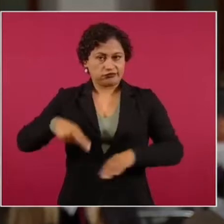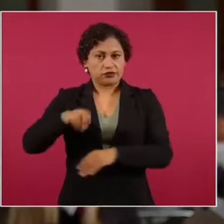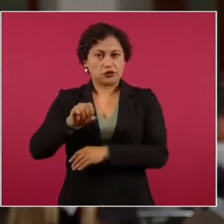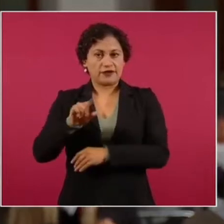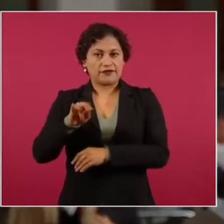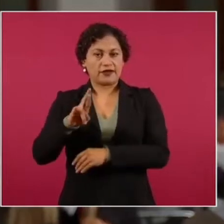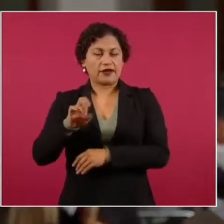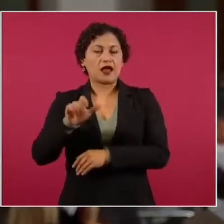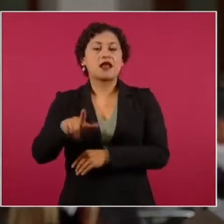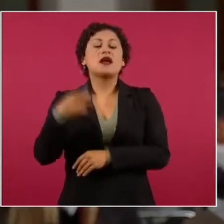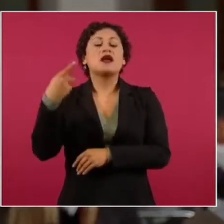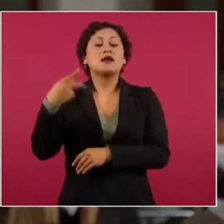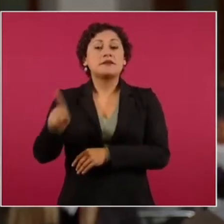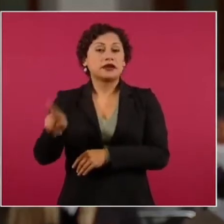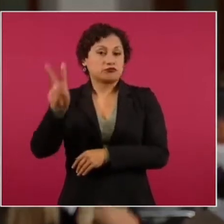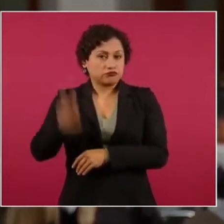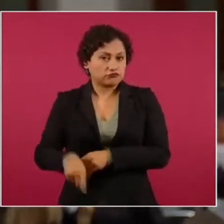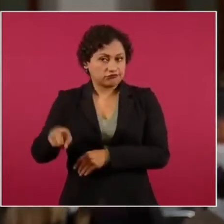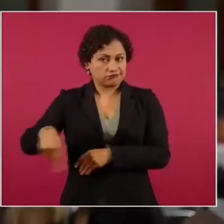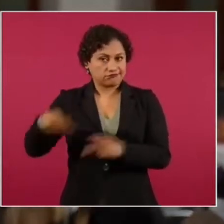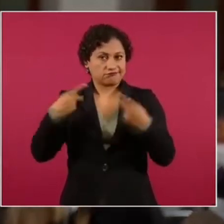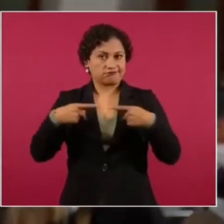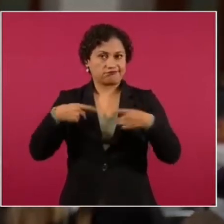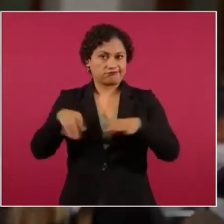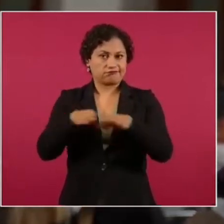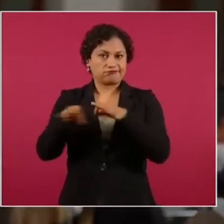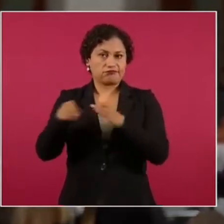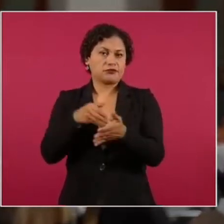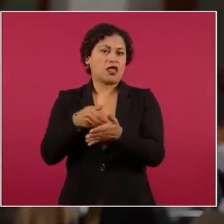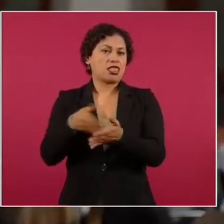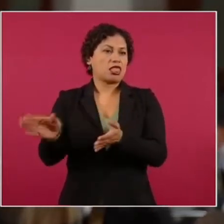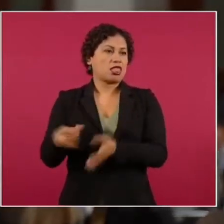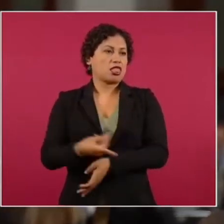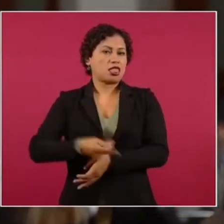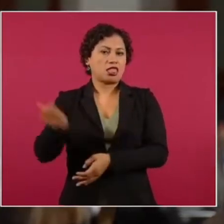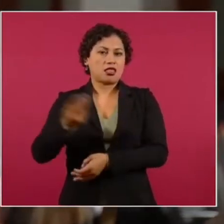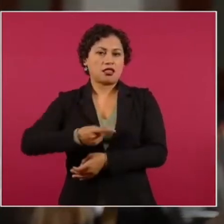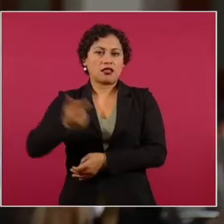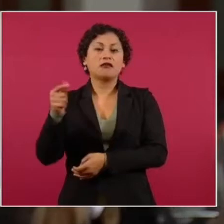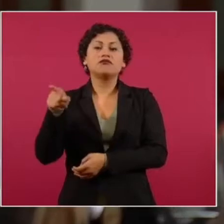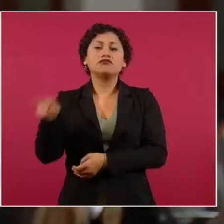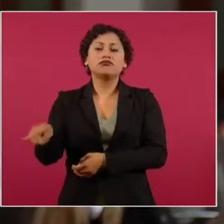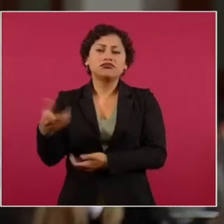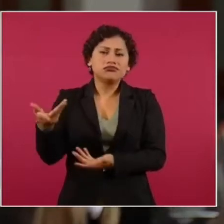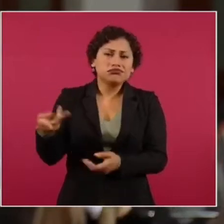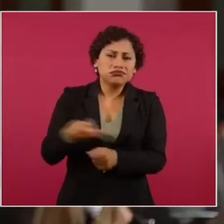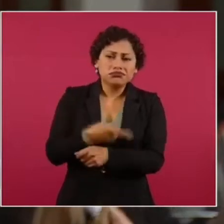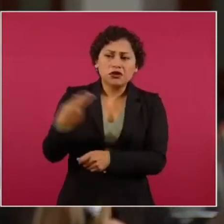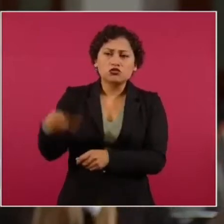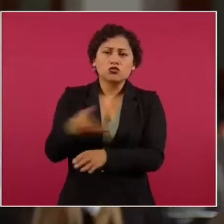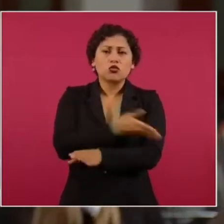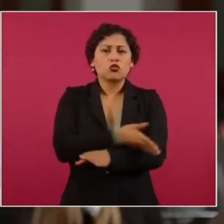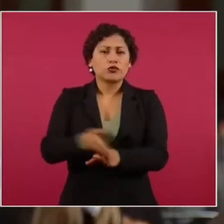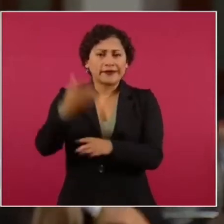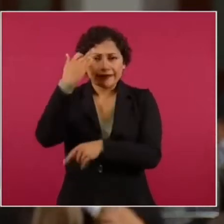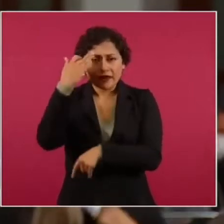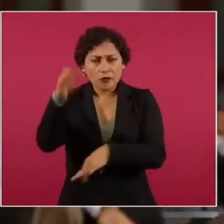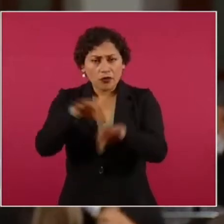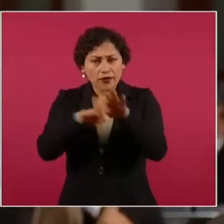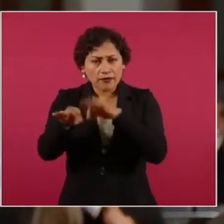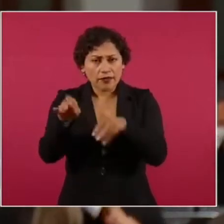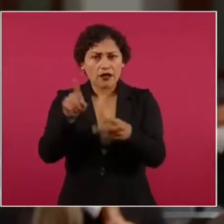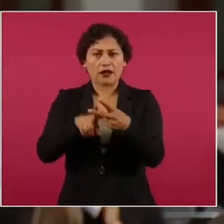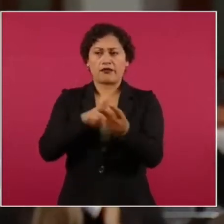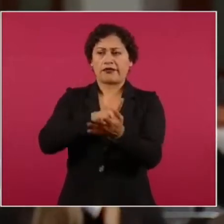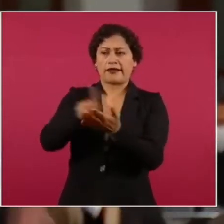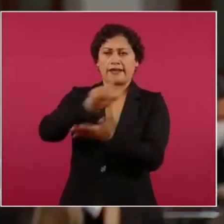Rural los despidieron, a muchos de ellos sin tomar en consideración su antigüedad, sin considerar en cuenta sus derechos, seguramente